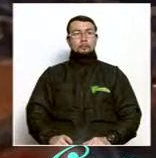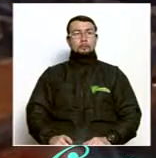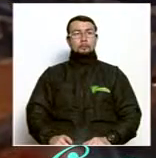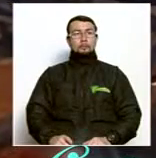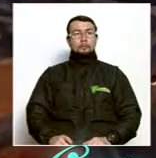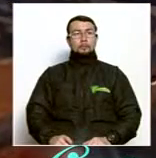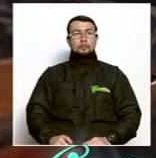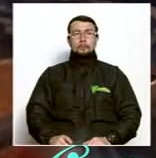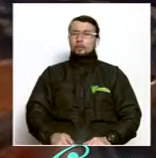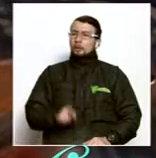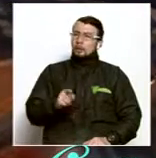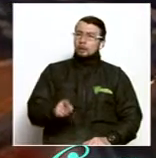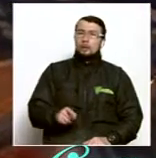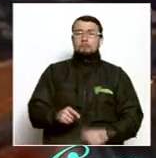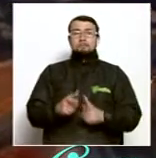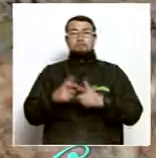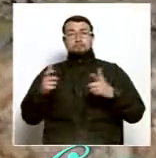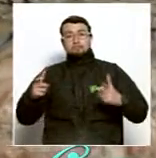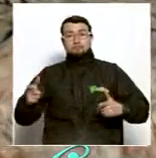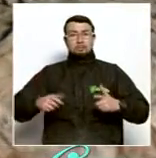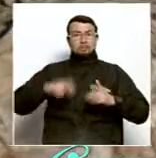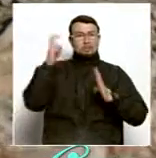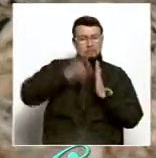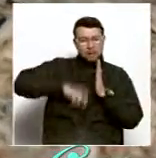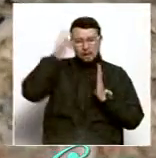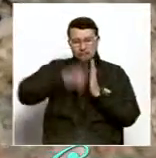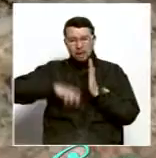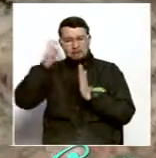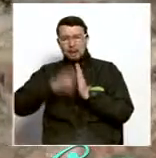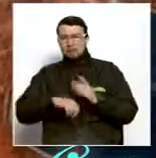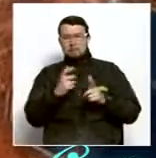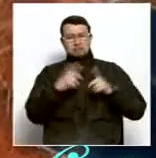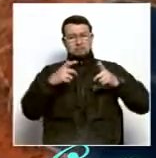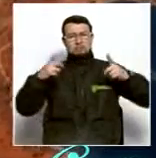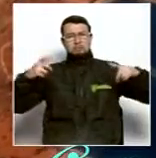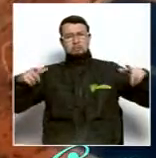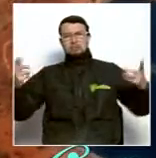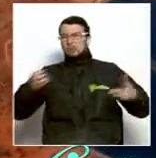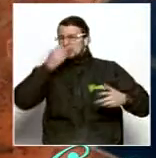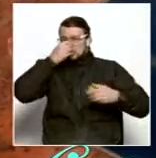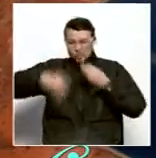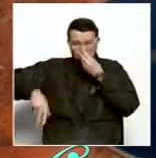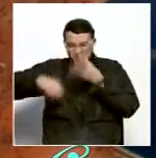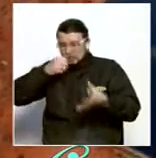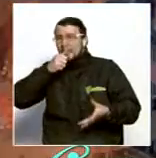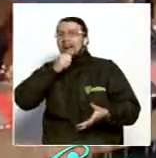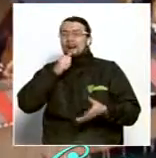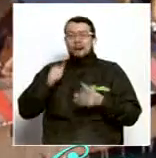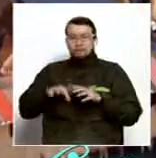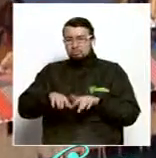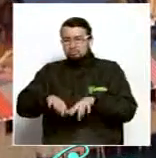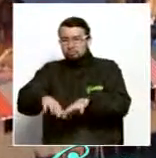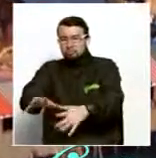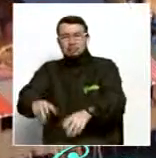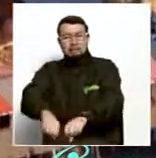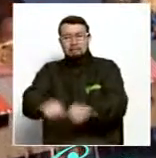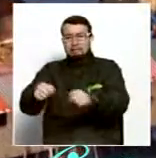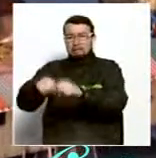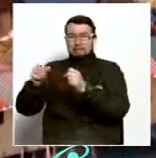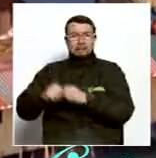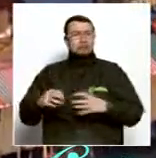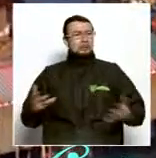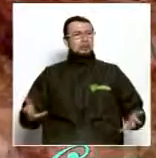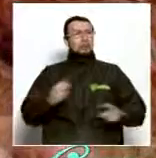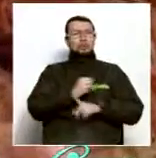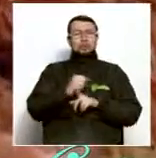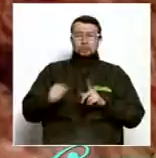La proliferación de la minería irresponsable ha generado la contaminación de los recursos hídricos, dejando como resultado un desastre social